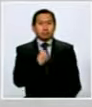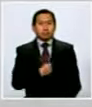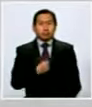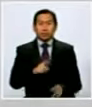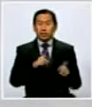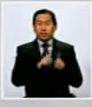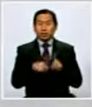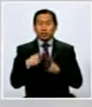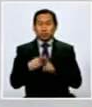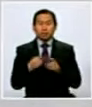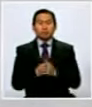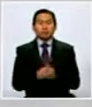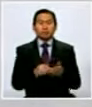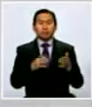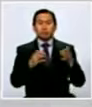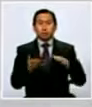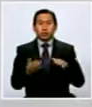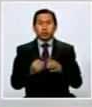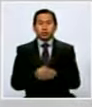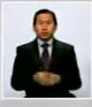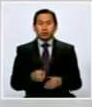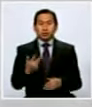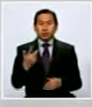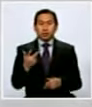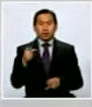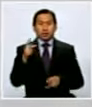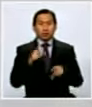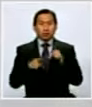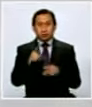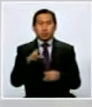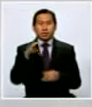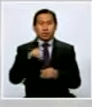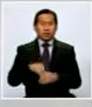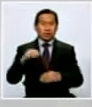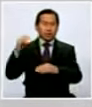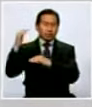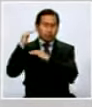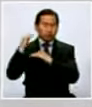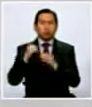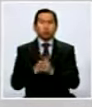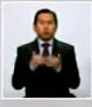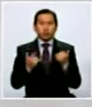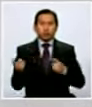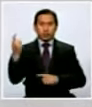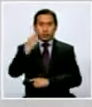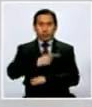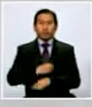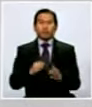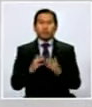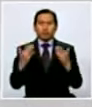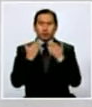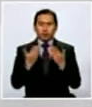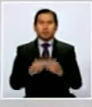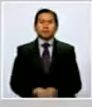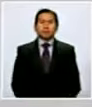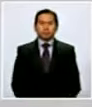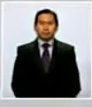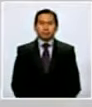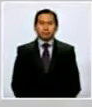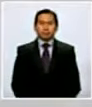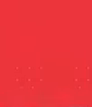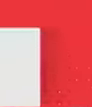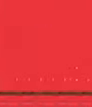Lamentamos también el deceso de 3 personas en la ciudad de Santa Cruz el día de hoy. Muchas gracias.